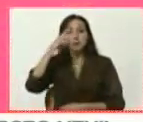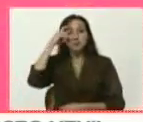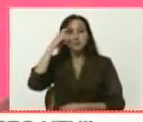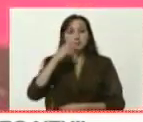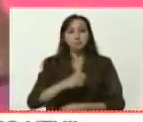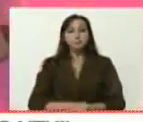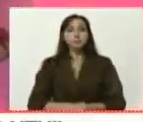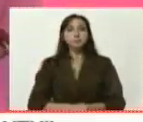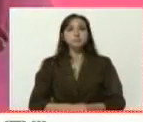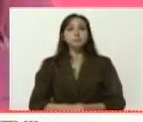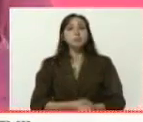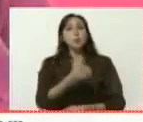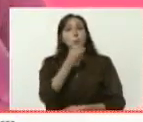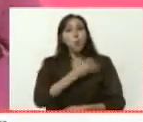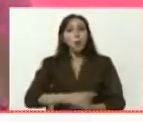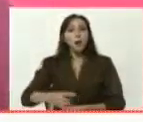tardes.